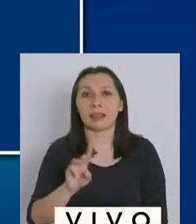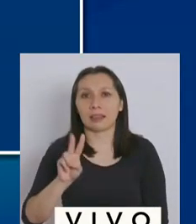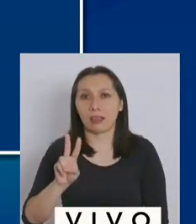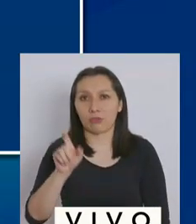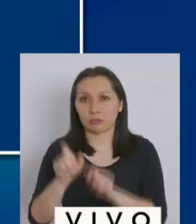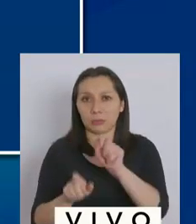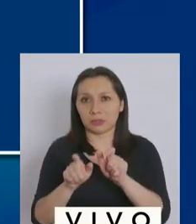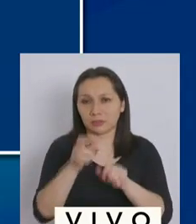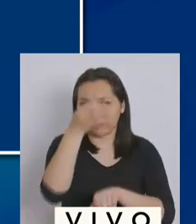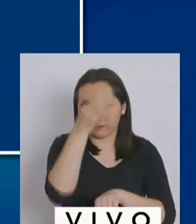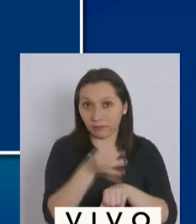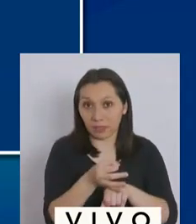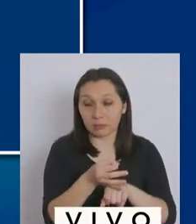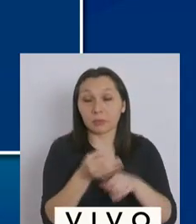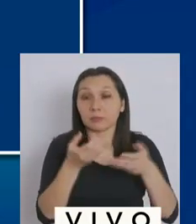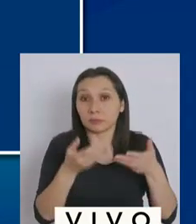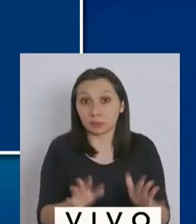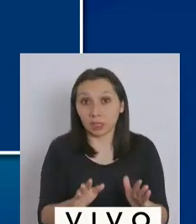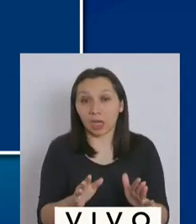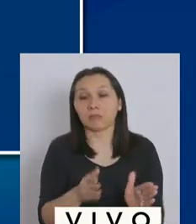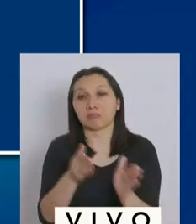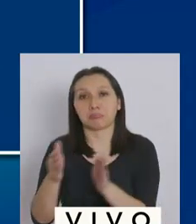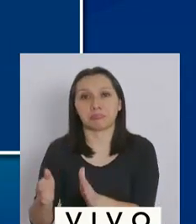578.732 casos, de los cuales